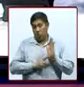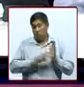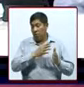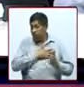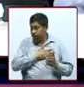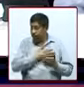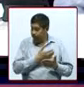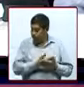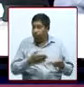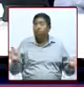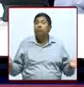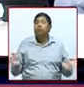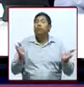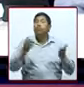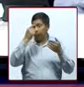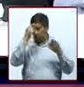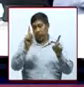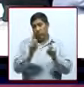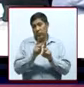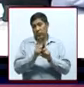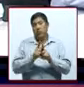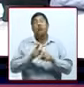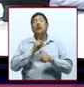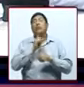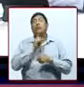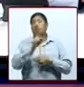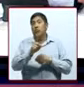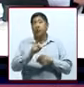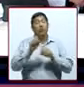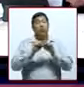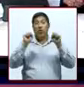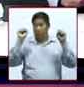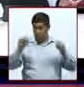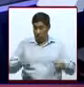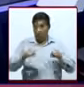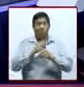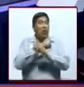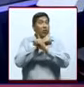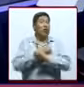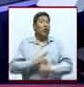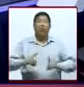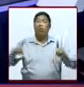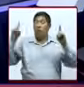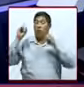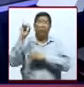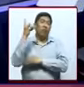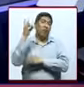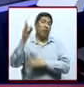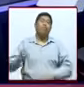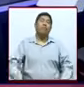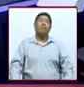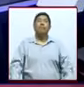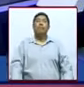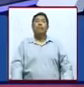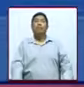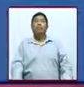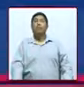para promover acuerdos que contribuyan a garantizar el sistema democrático en el país.